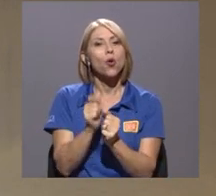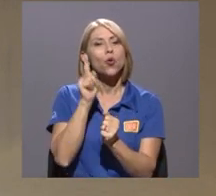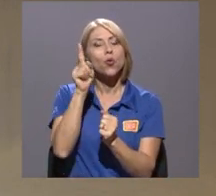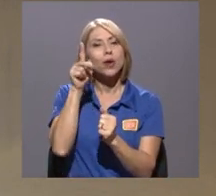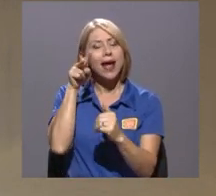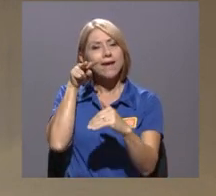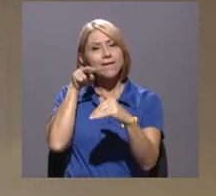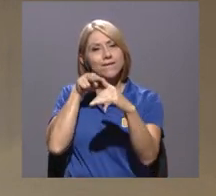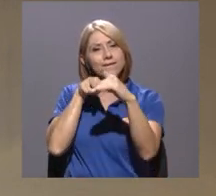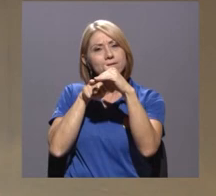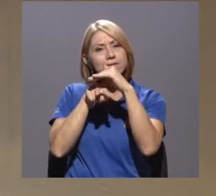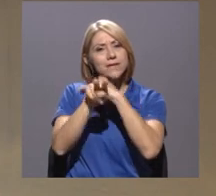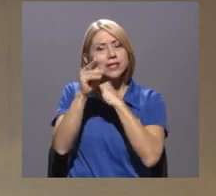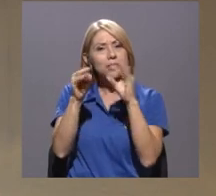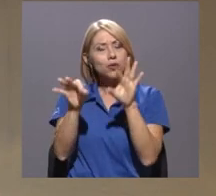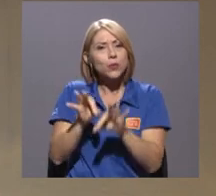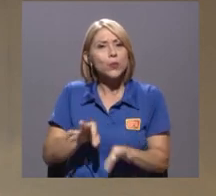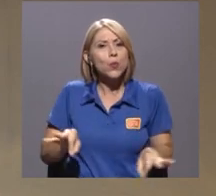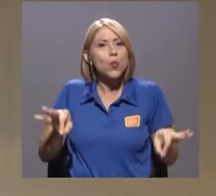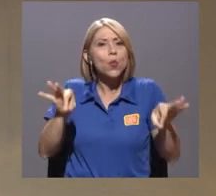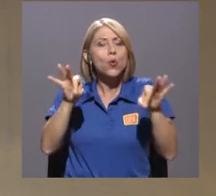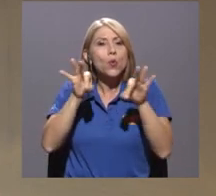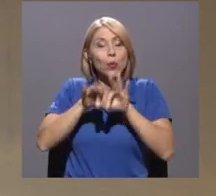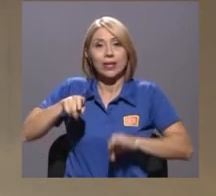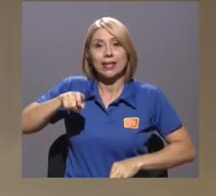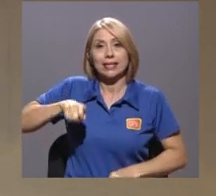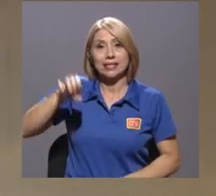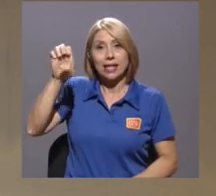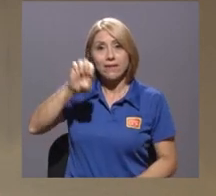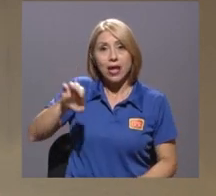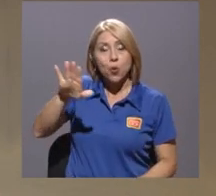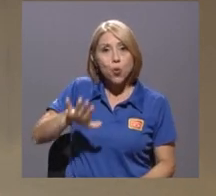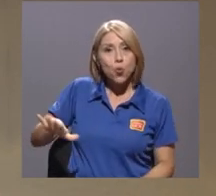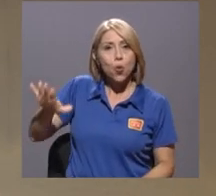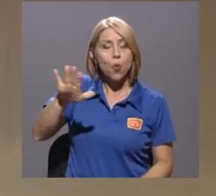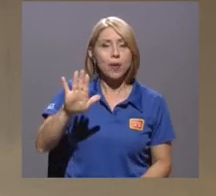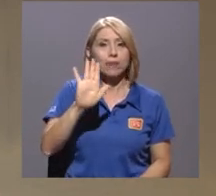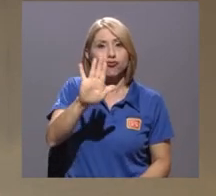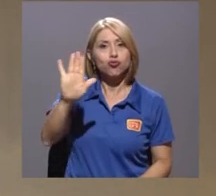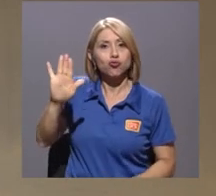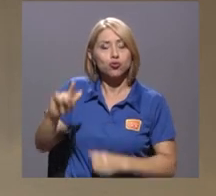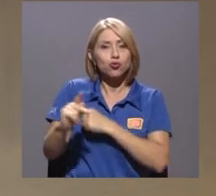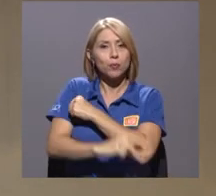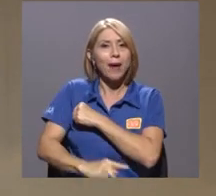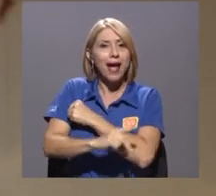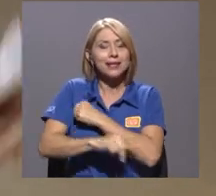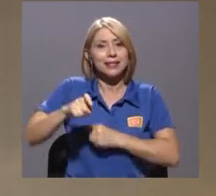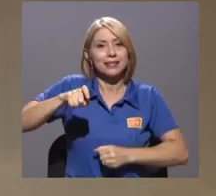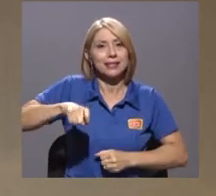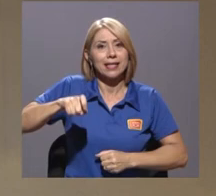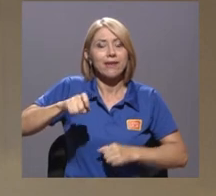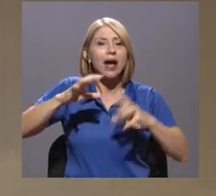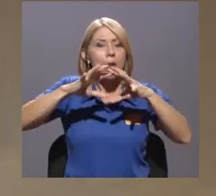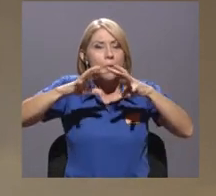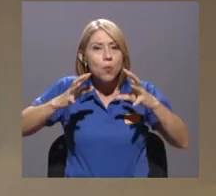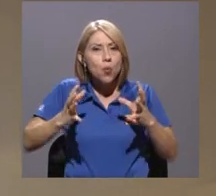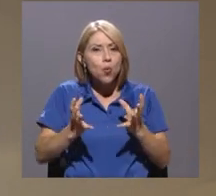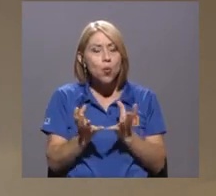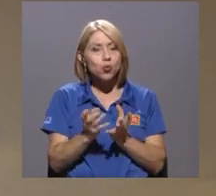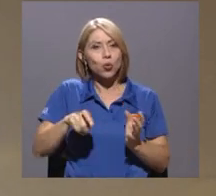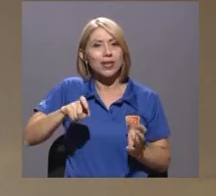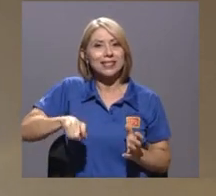importante de lo que europa necesitaba de lo que sus países necesitaba el mundo necesitaba y de la